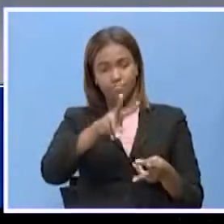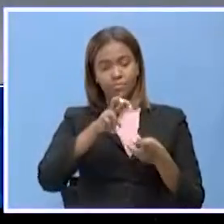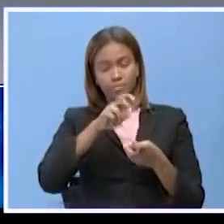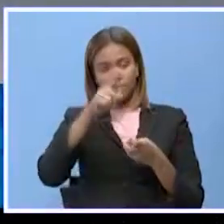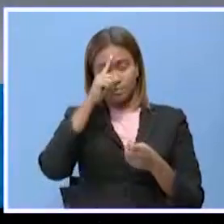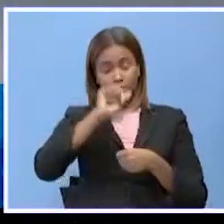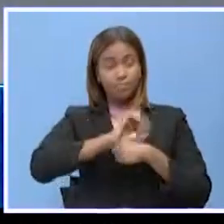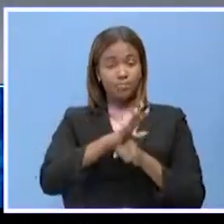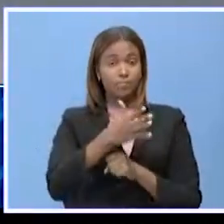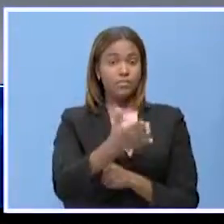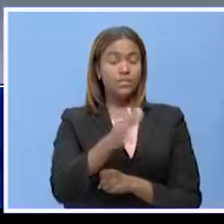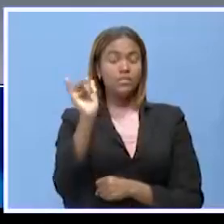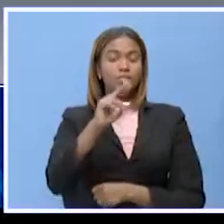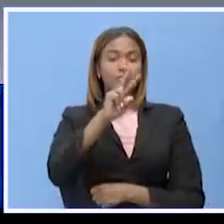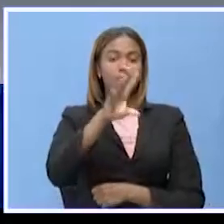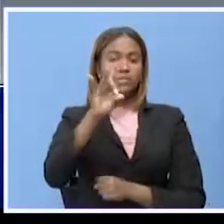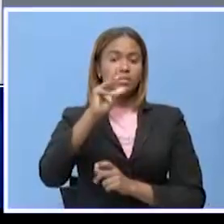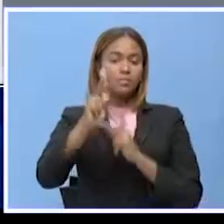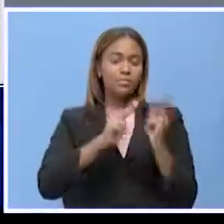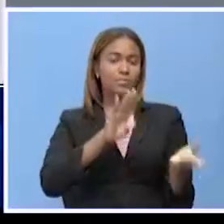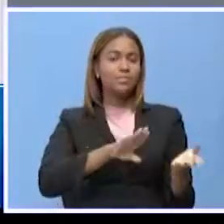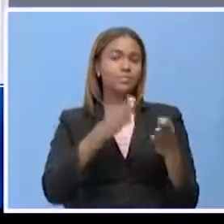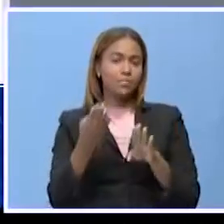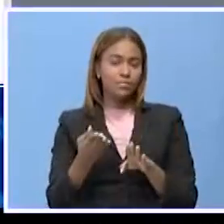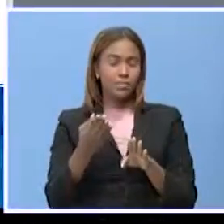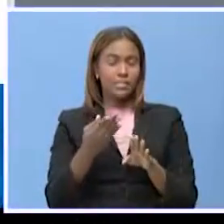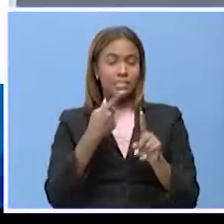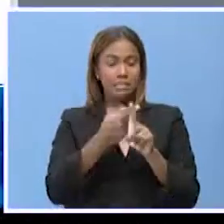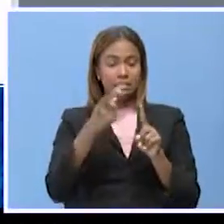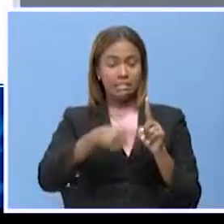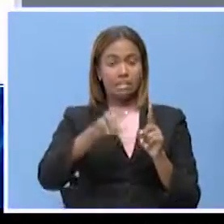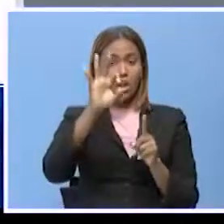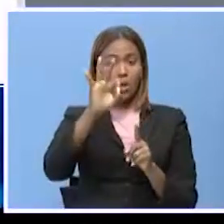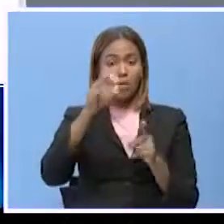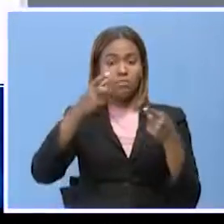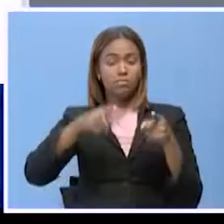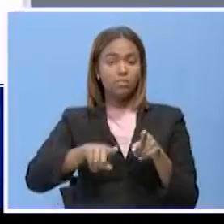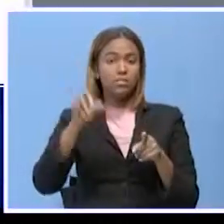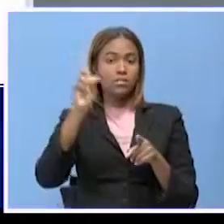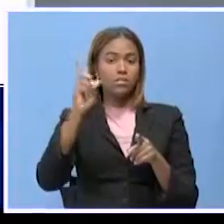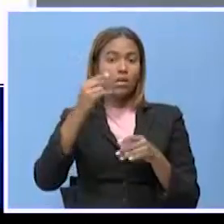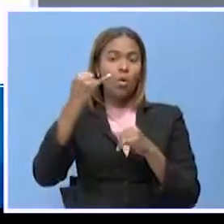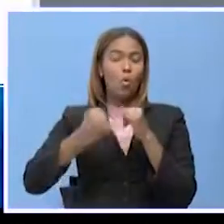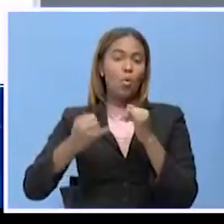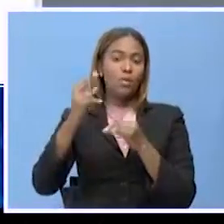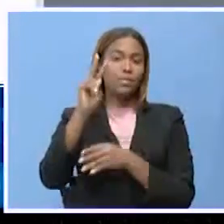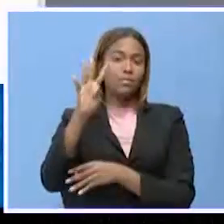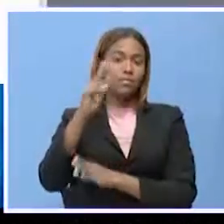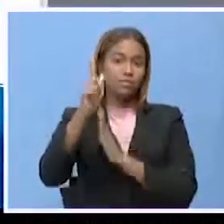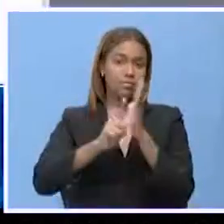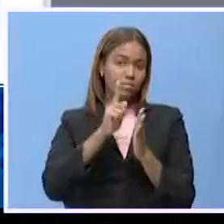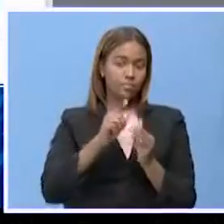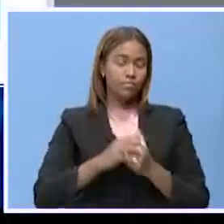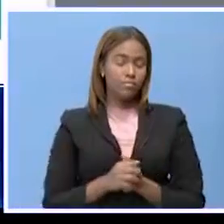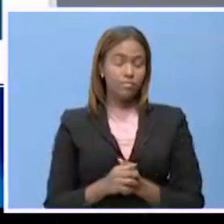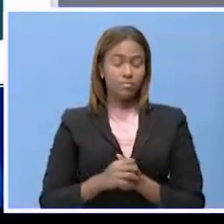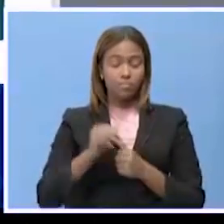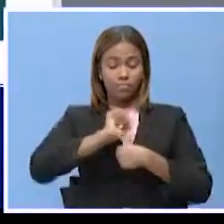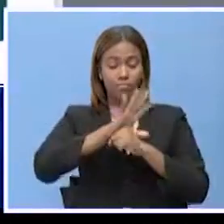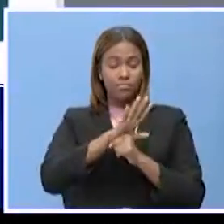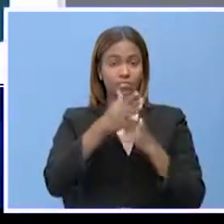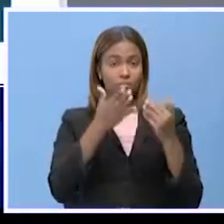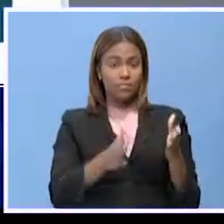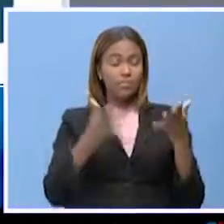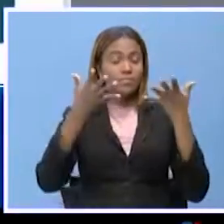del coronavirus y 28 fallecimientos, de los que 9 ocurrieron en las últimas 24 horas. El